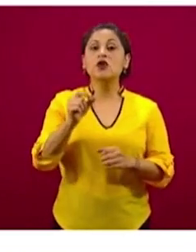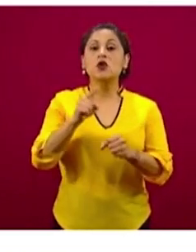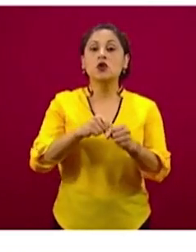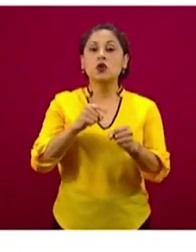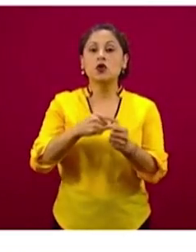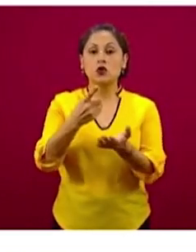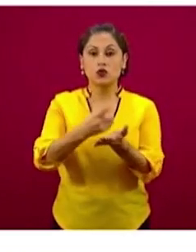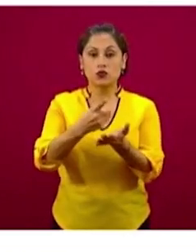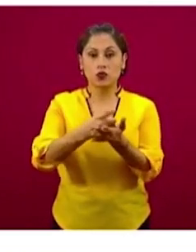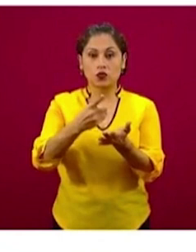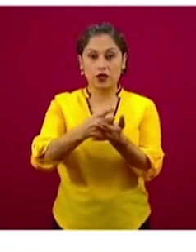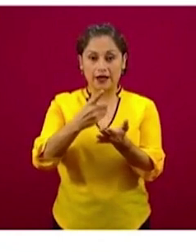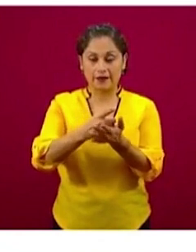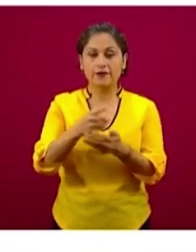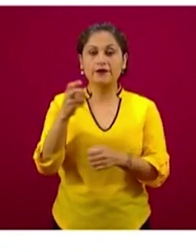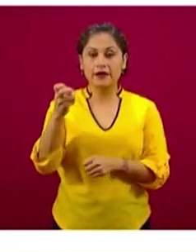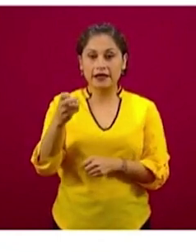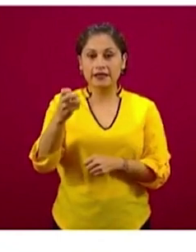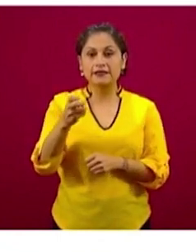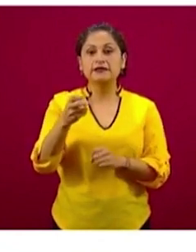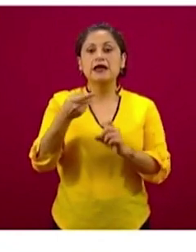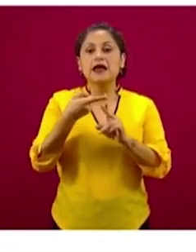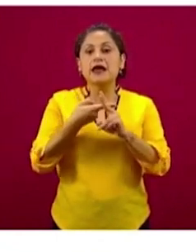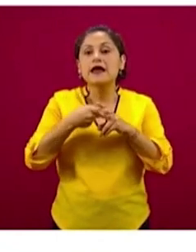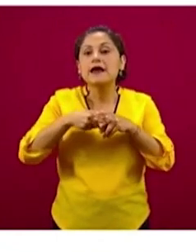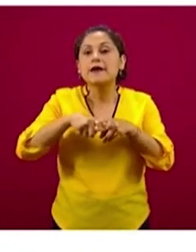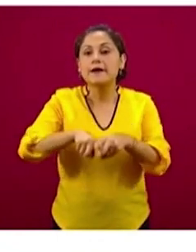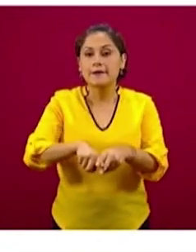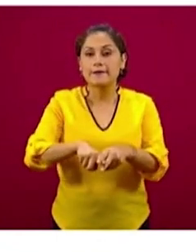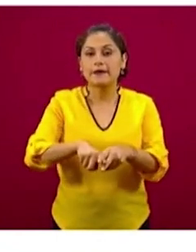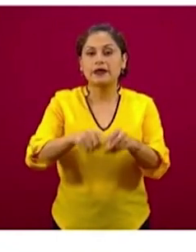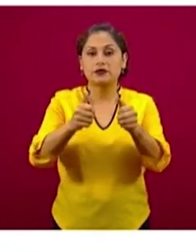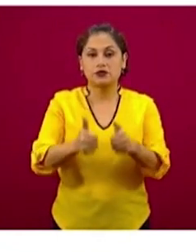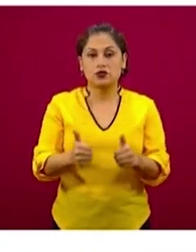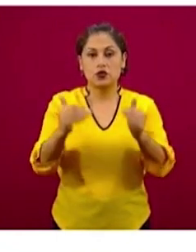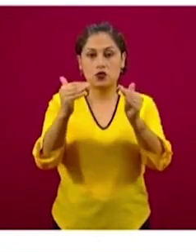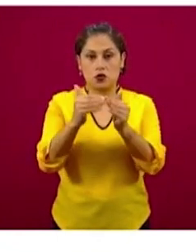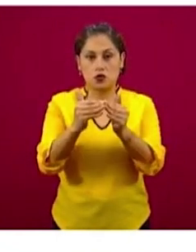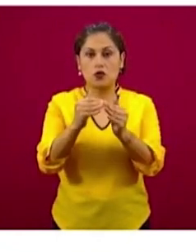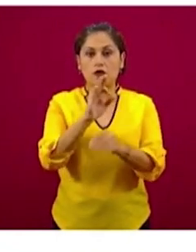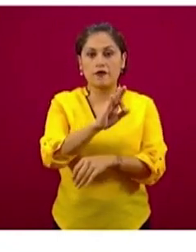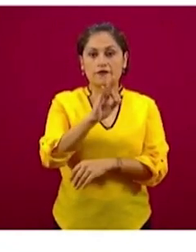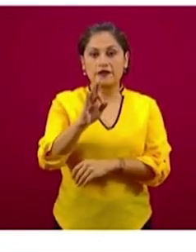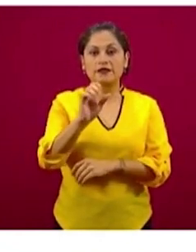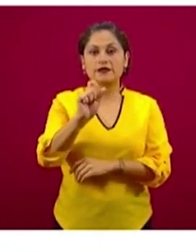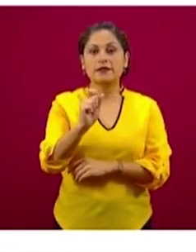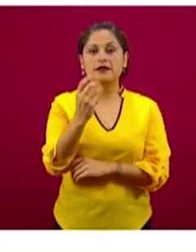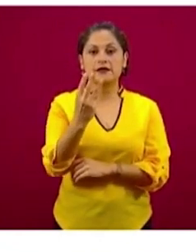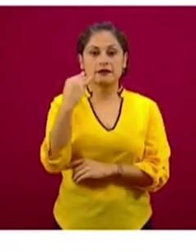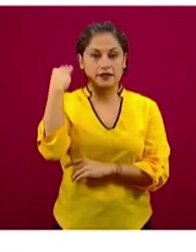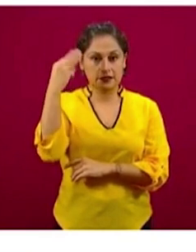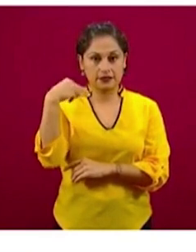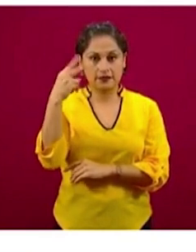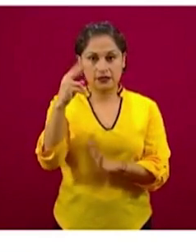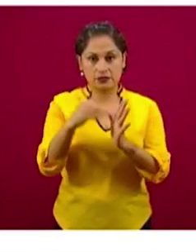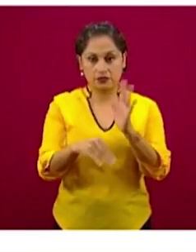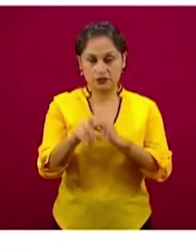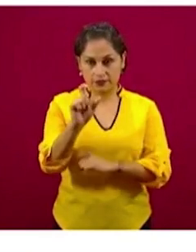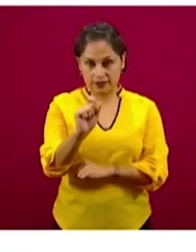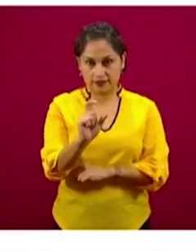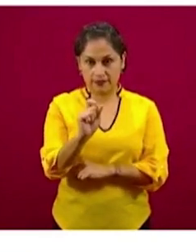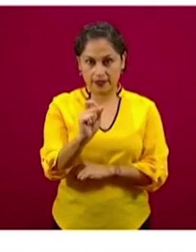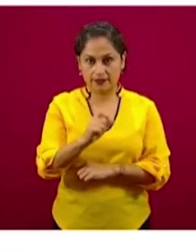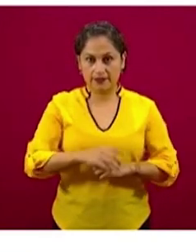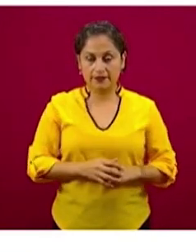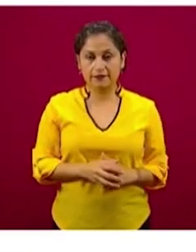de la jornada nacional de sana distancia el 23 de marzo del año que está corriendo y